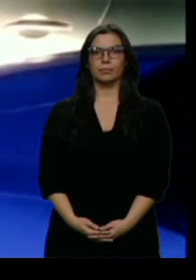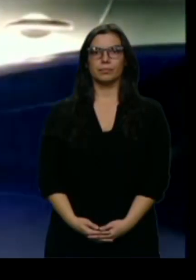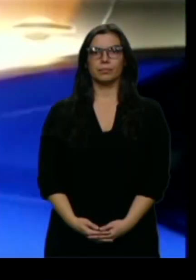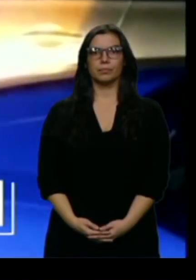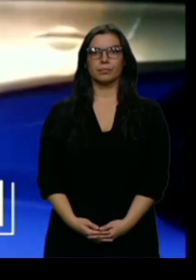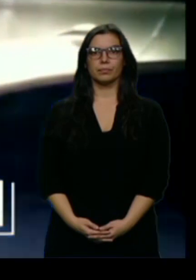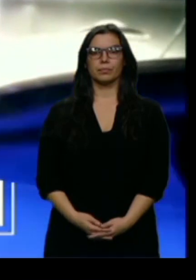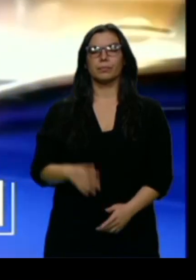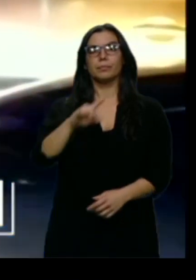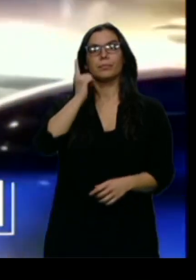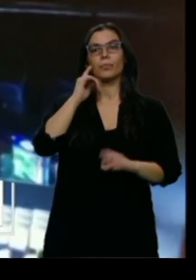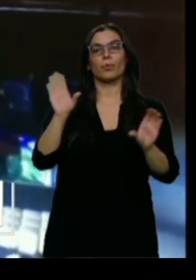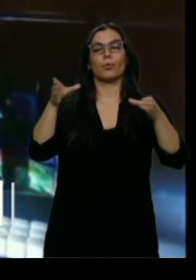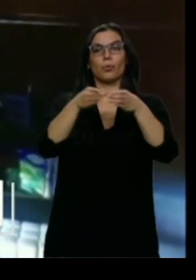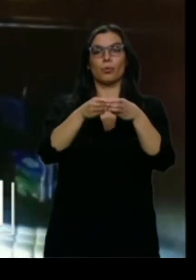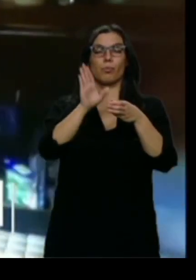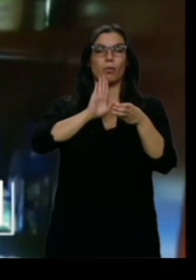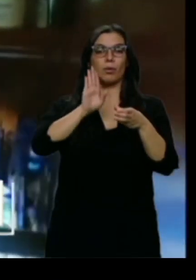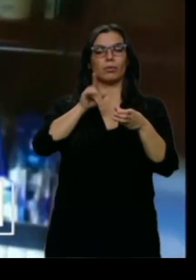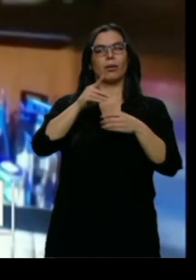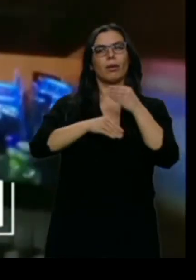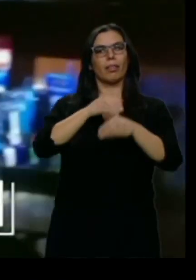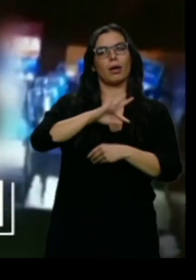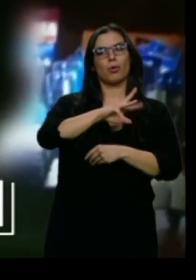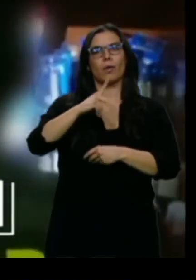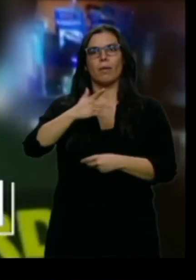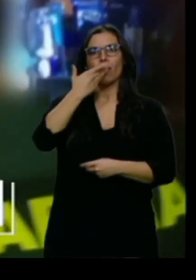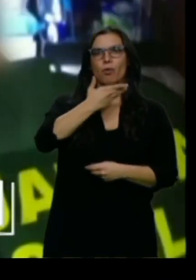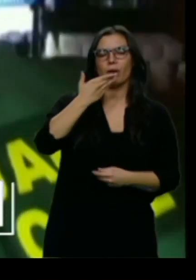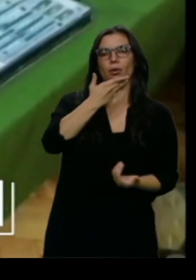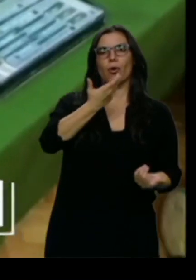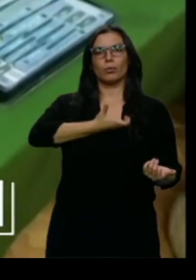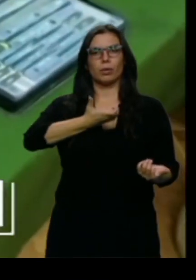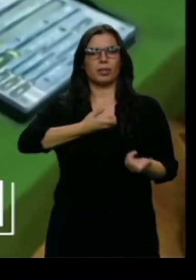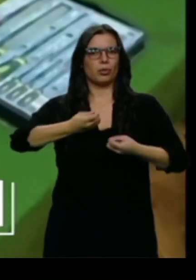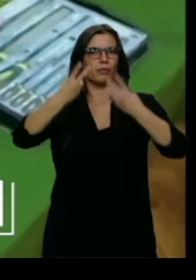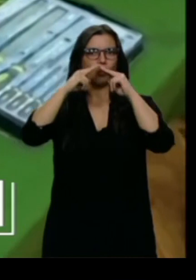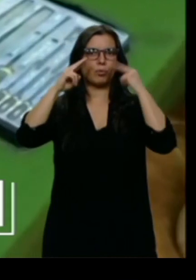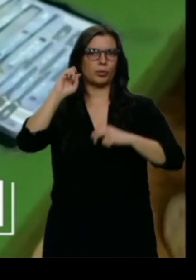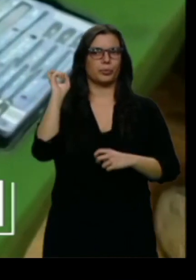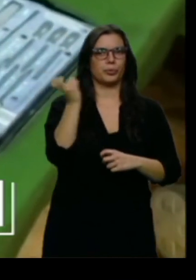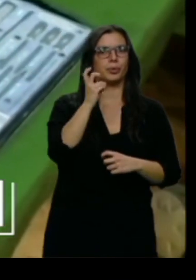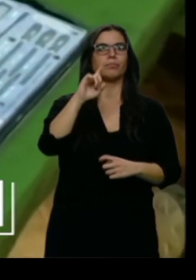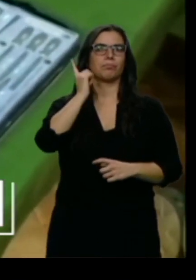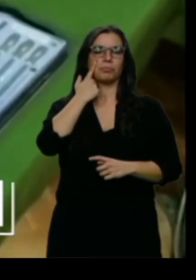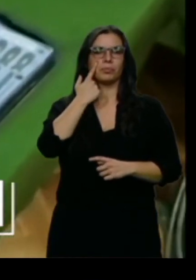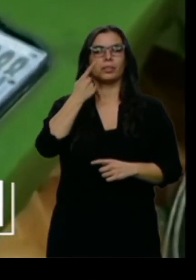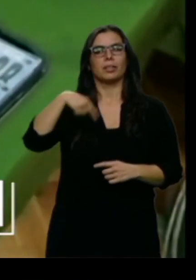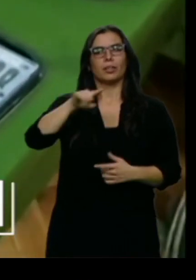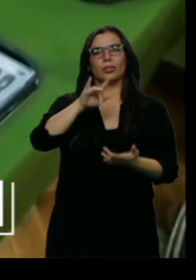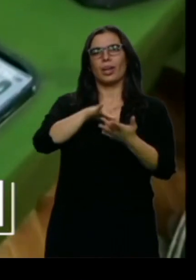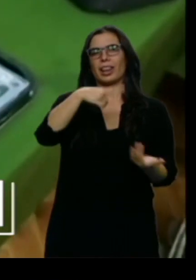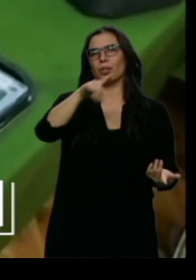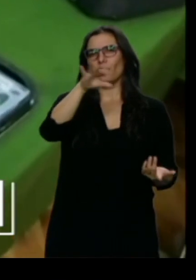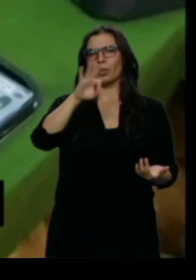desarticulado un grupo de delincuentes que robaba en colegios, ayuntamientos y otros edificios públicos. Cometieron más de 150 robos